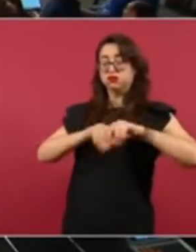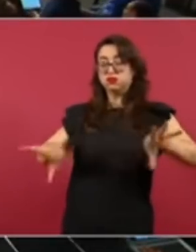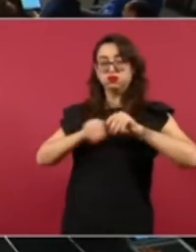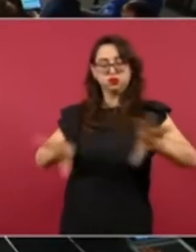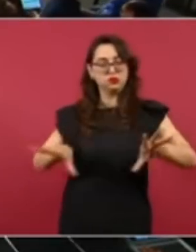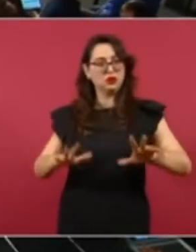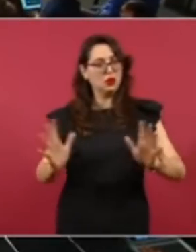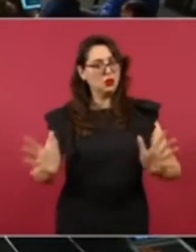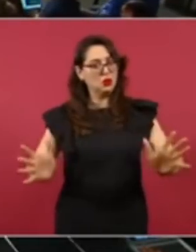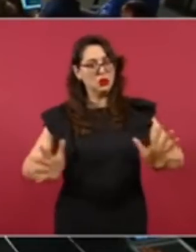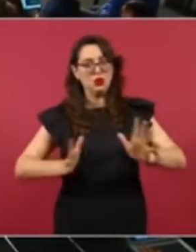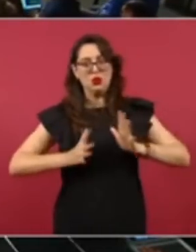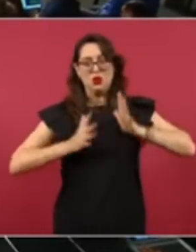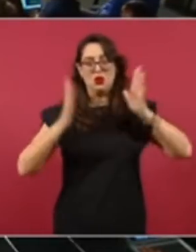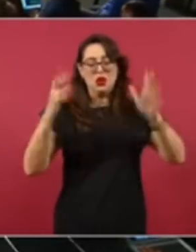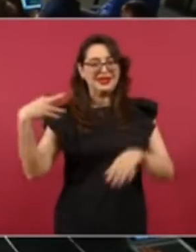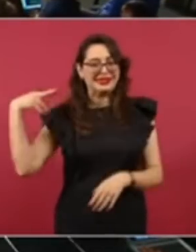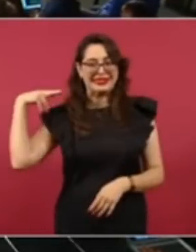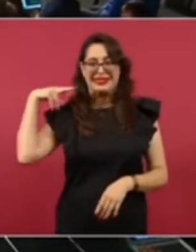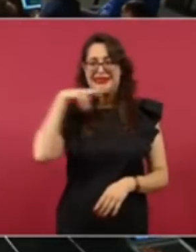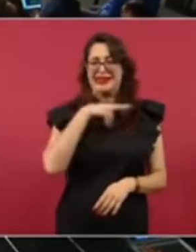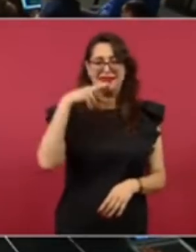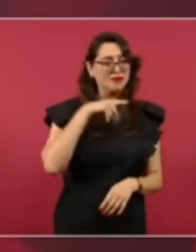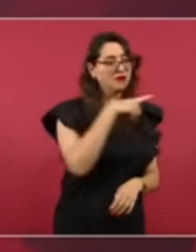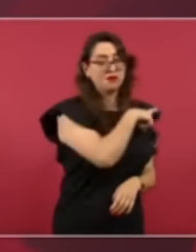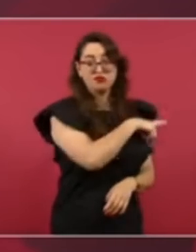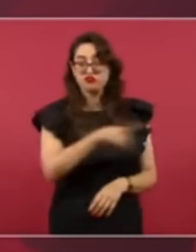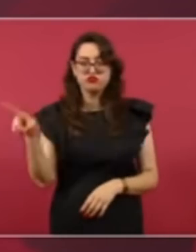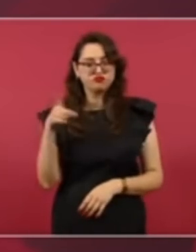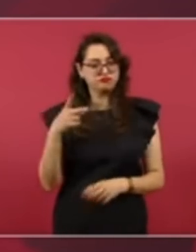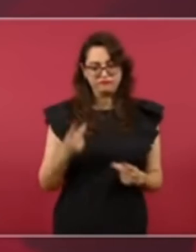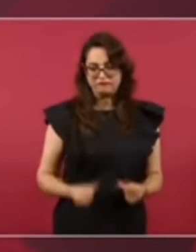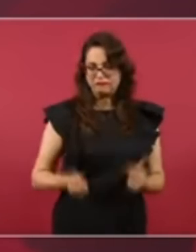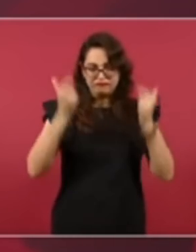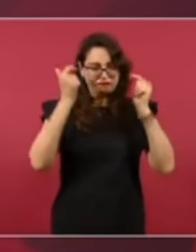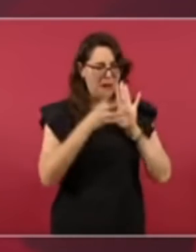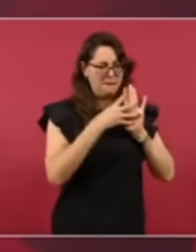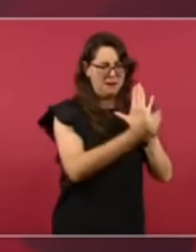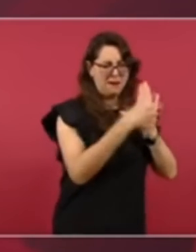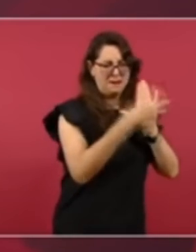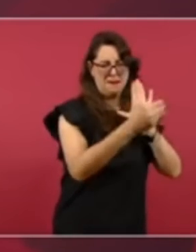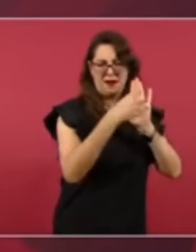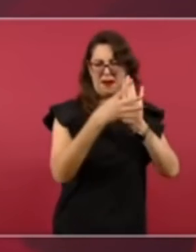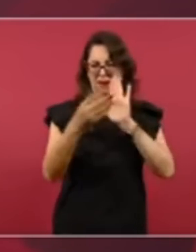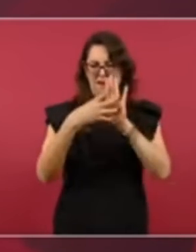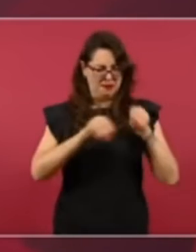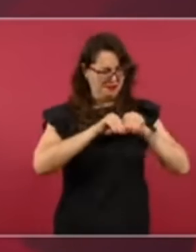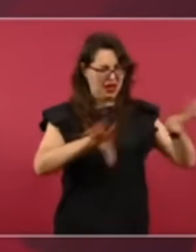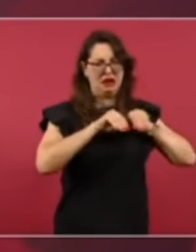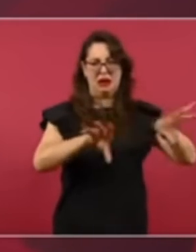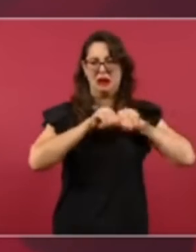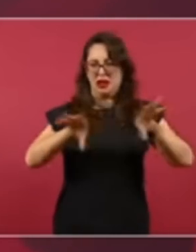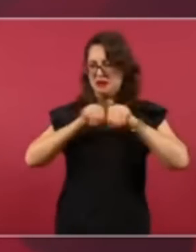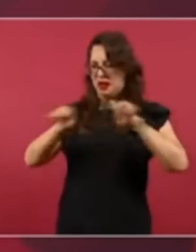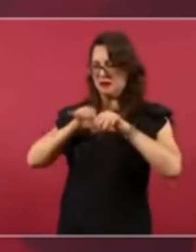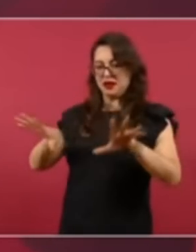todos los voceros y achichincles del bloque conservador. Pero van a ver lo que